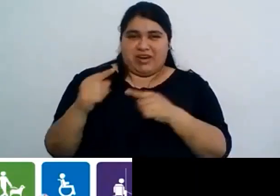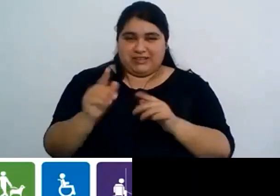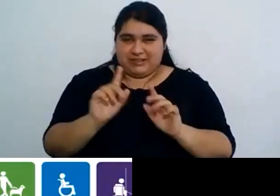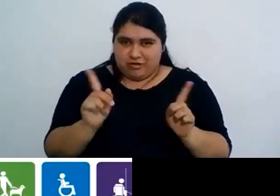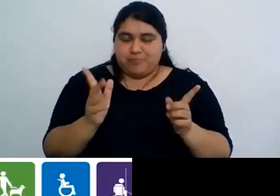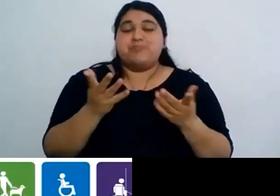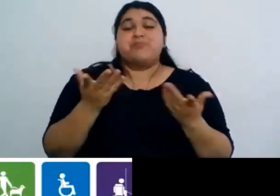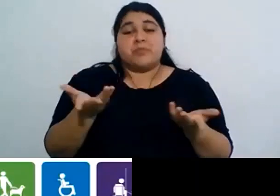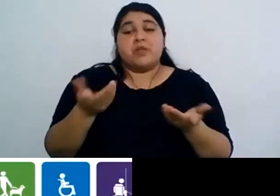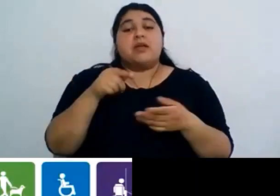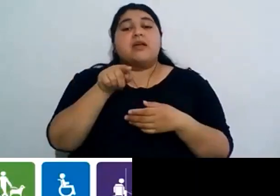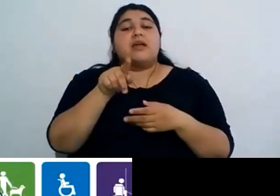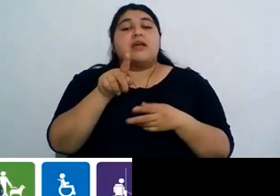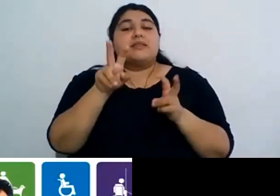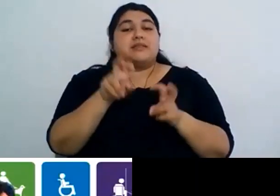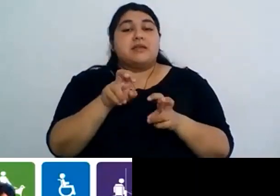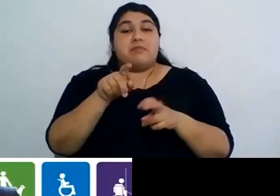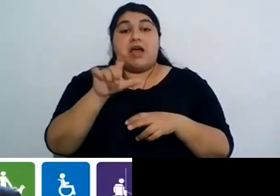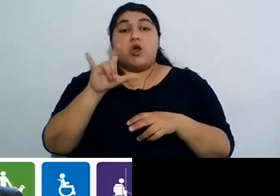mencionó Luis,